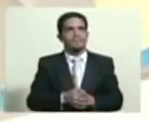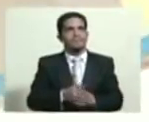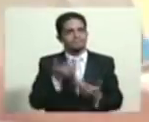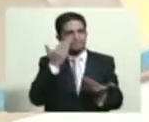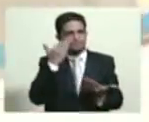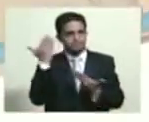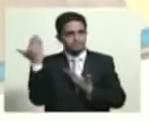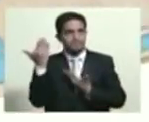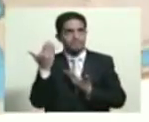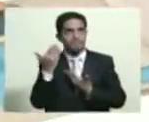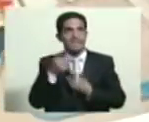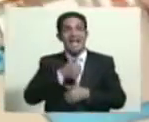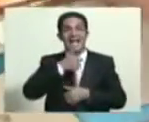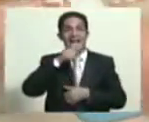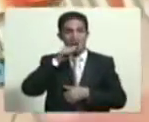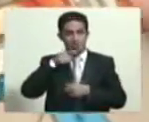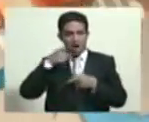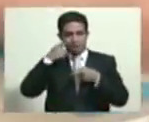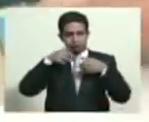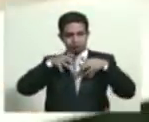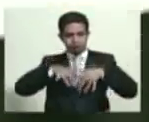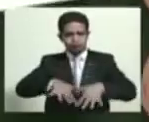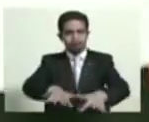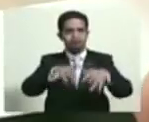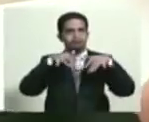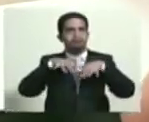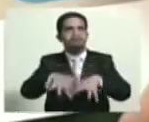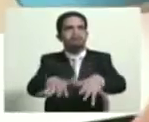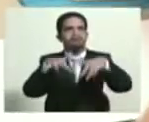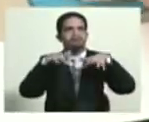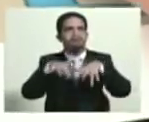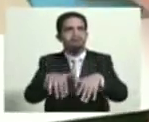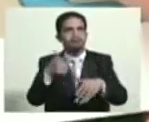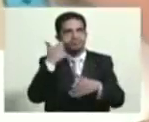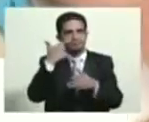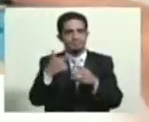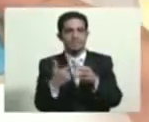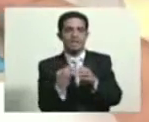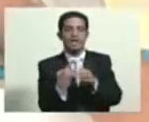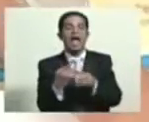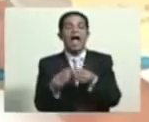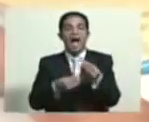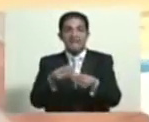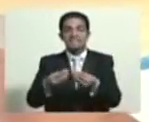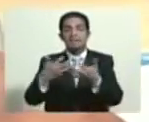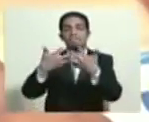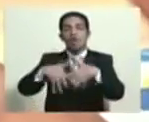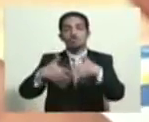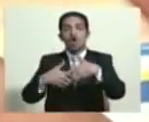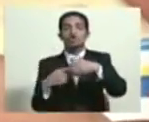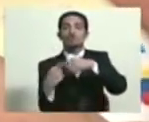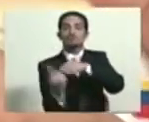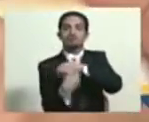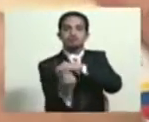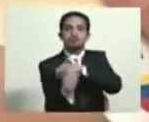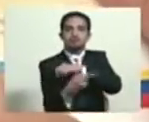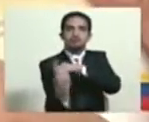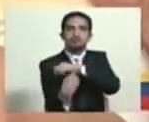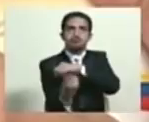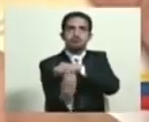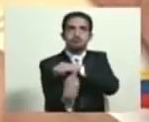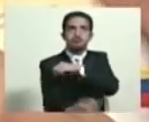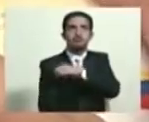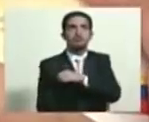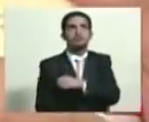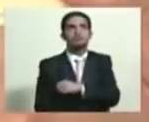de la represa que por vía del movimiento y el turbinaje genera, aquí está el generador que produce la electricidad, ¿verdad?